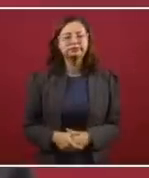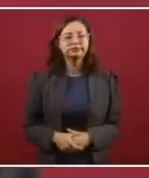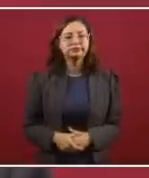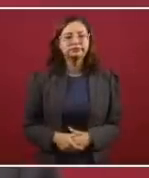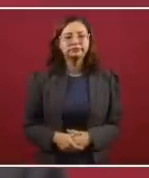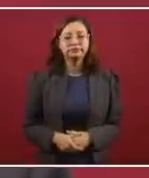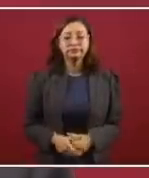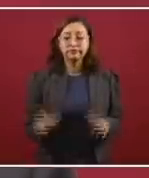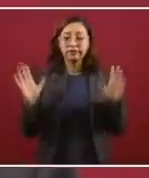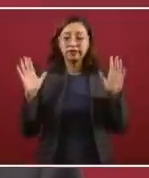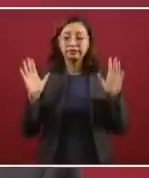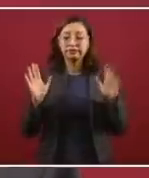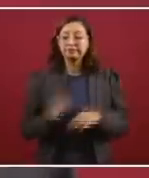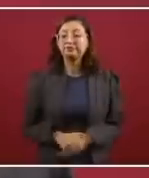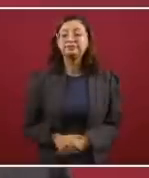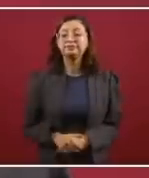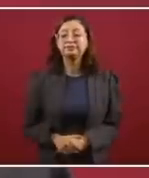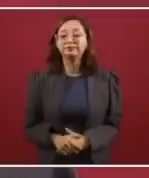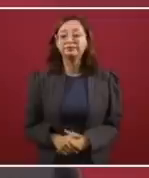etcétera. Bueno.